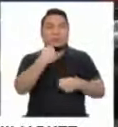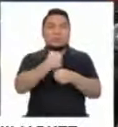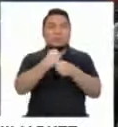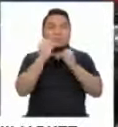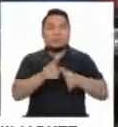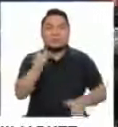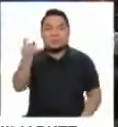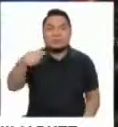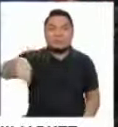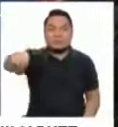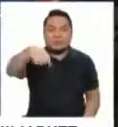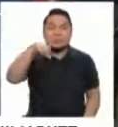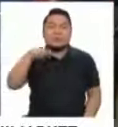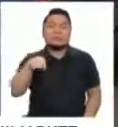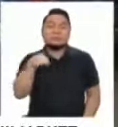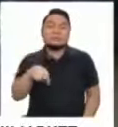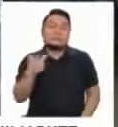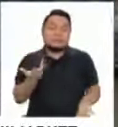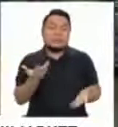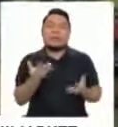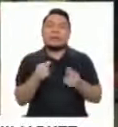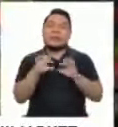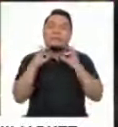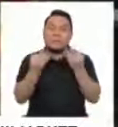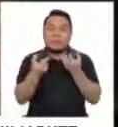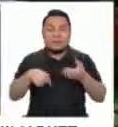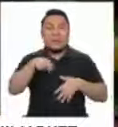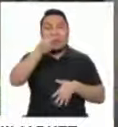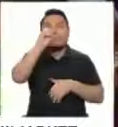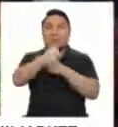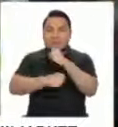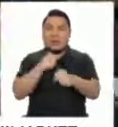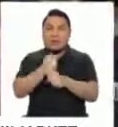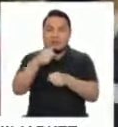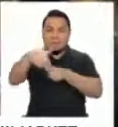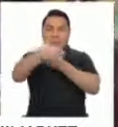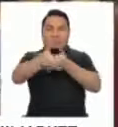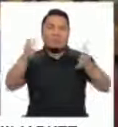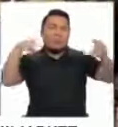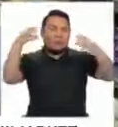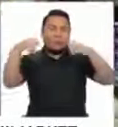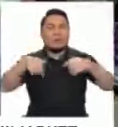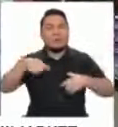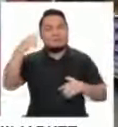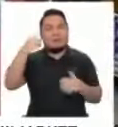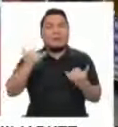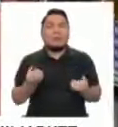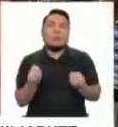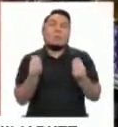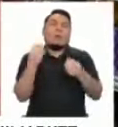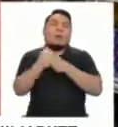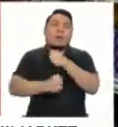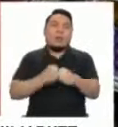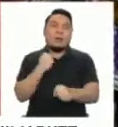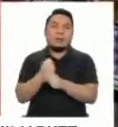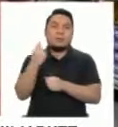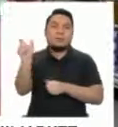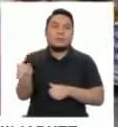colaboradores. En realidad somos como una gran familia. Este año cumplimos 20 años. Entonces imagínate cuántos años hay